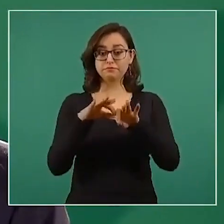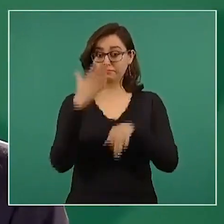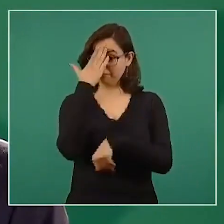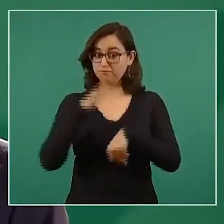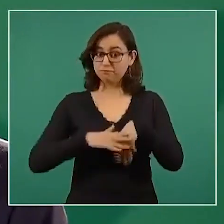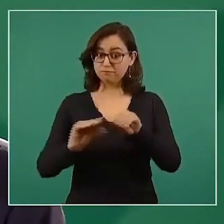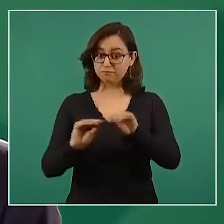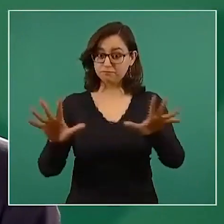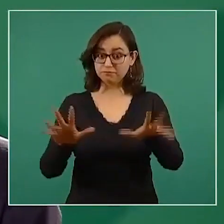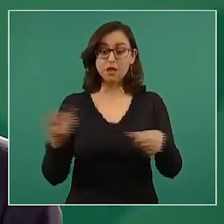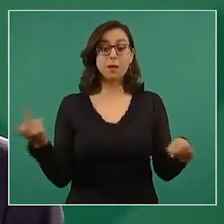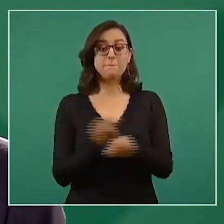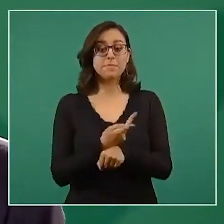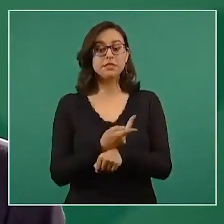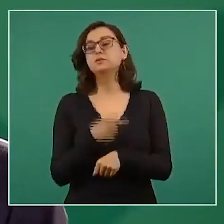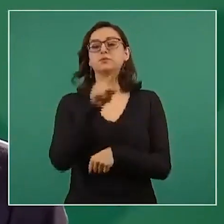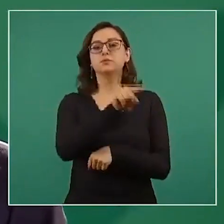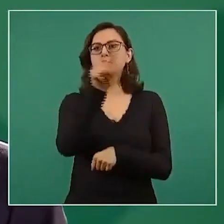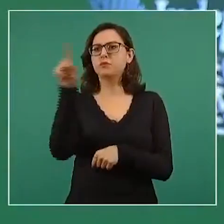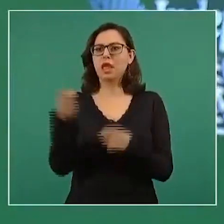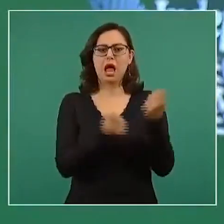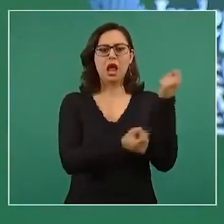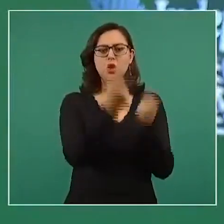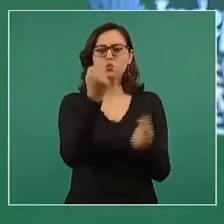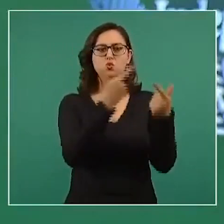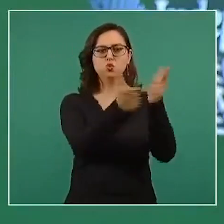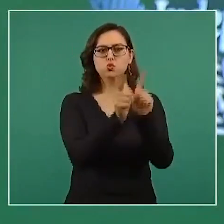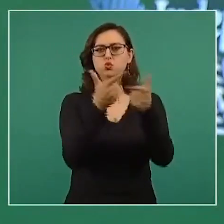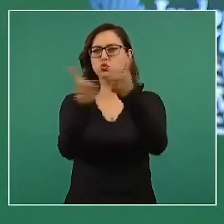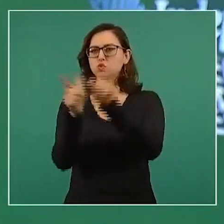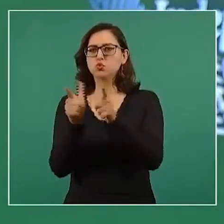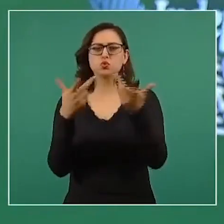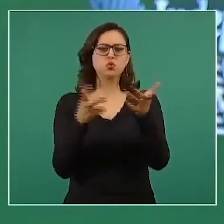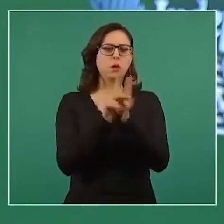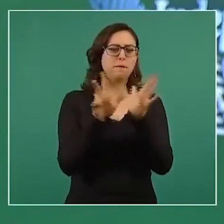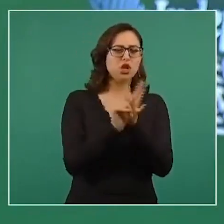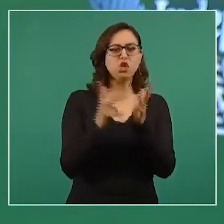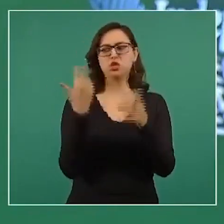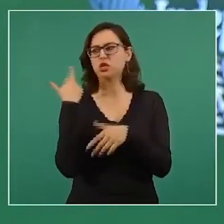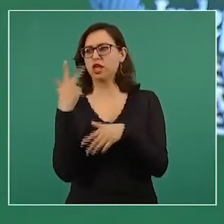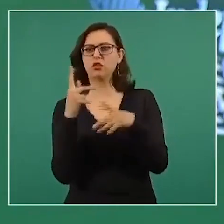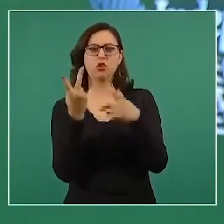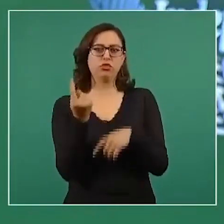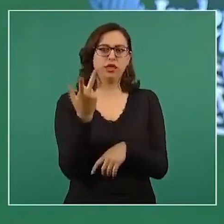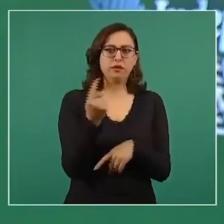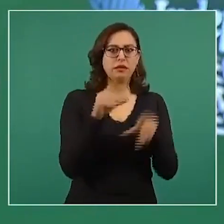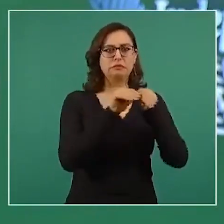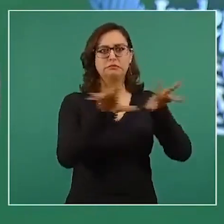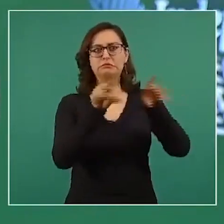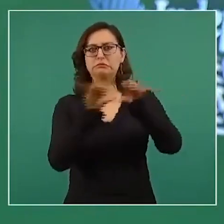algunos grupos de opinión en los medios de información empezaban a especular sobre si